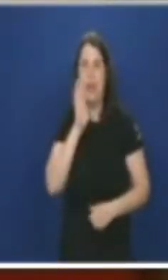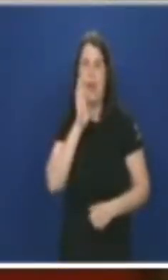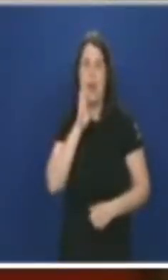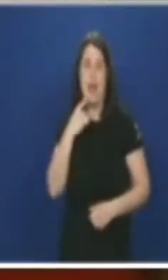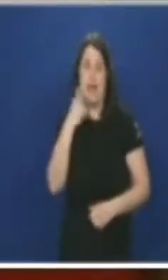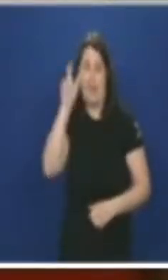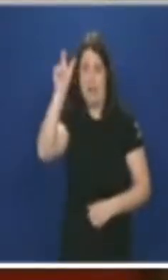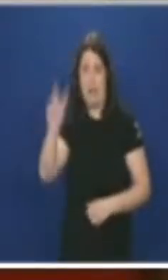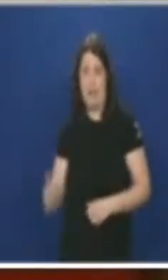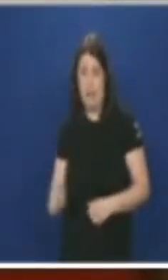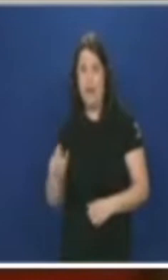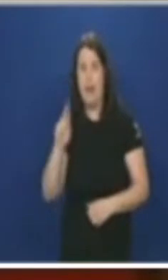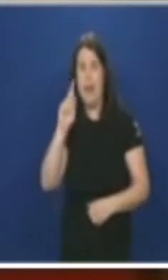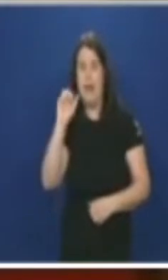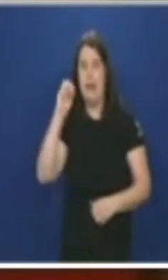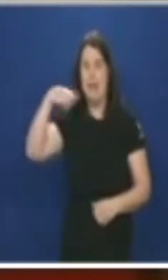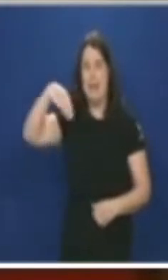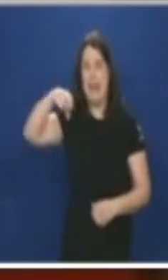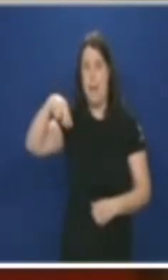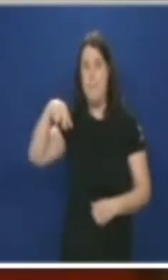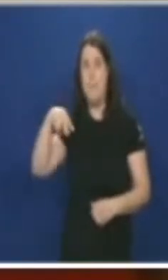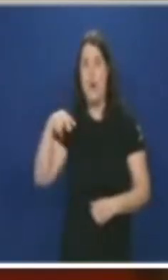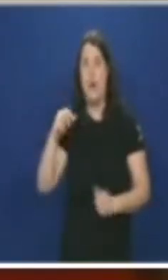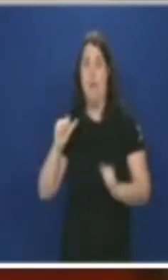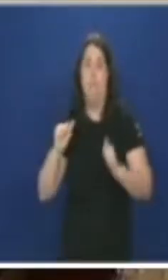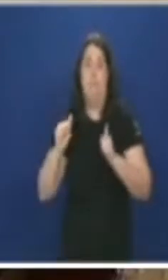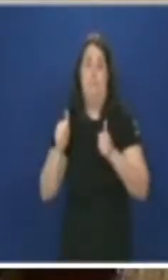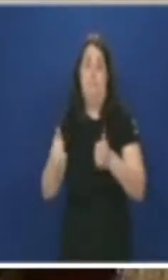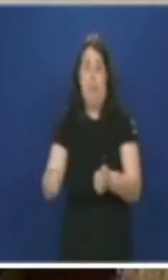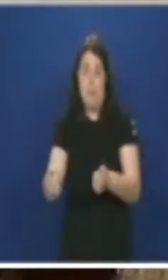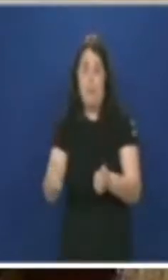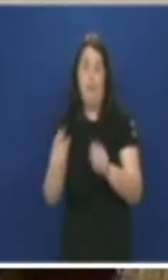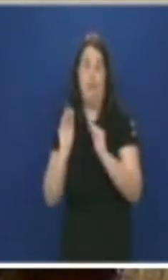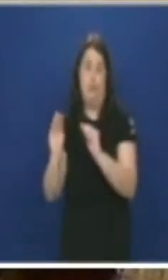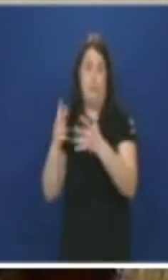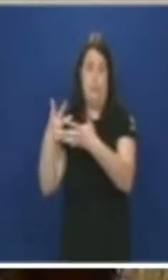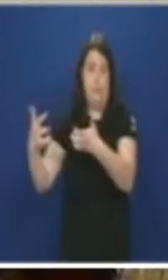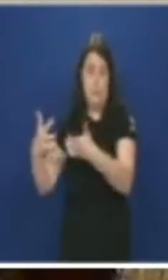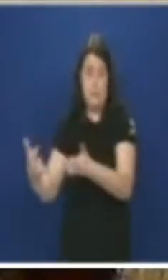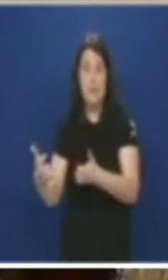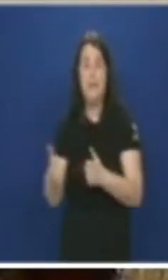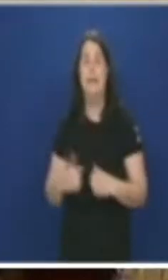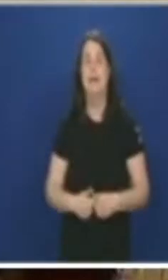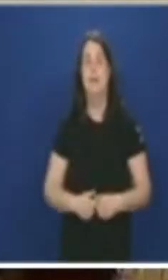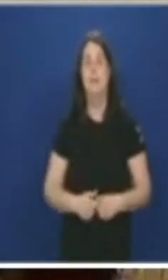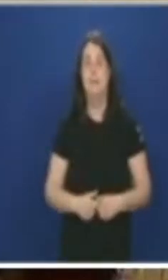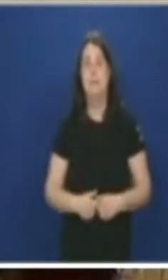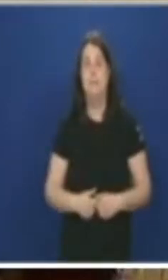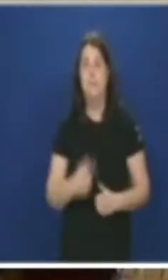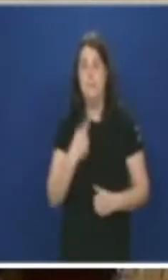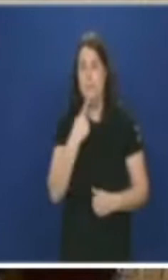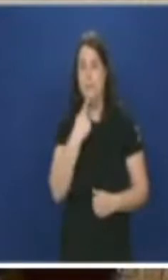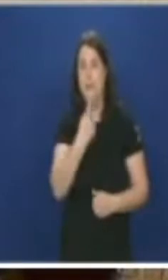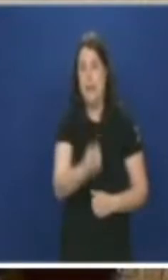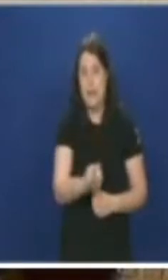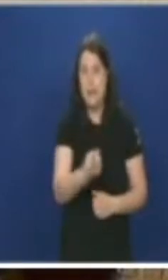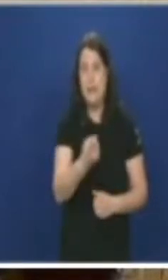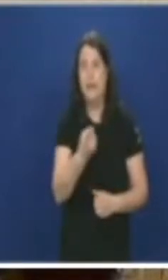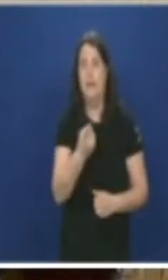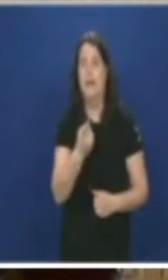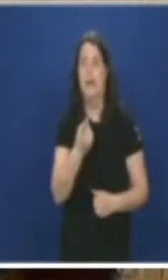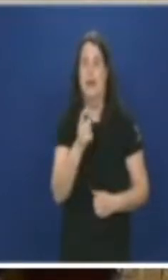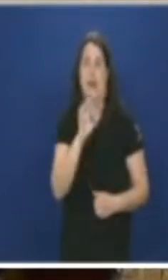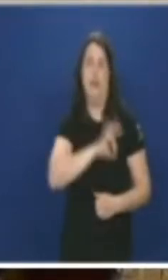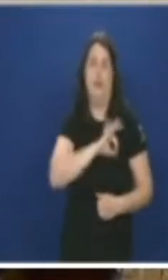Ramón, ao comenzar as súas palabras, sempre, miñas donas e meus